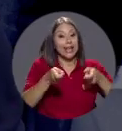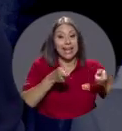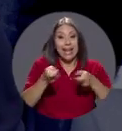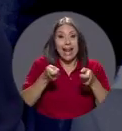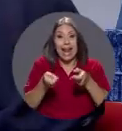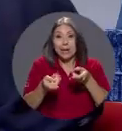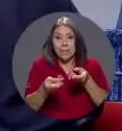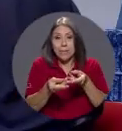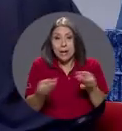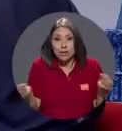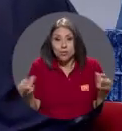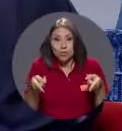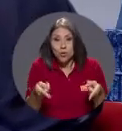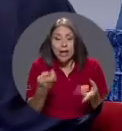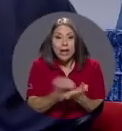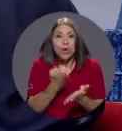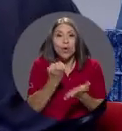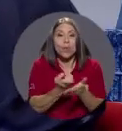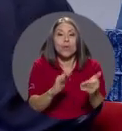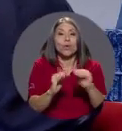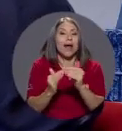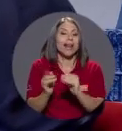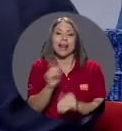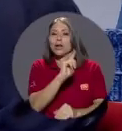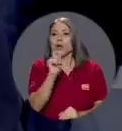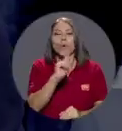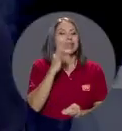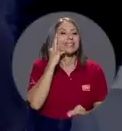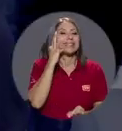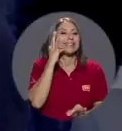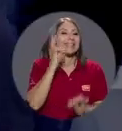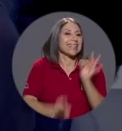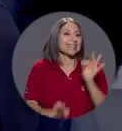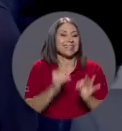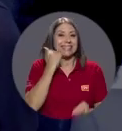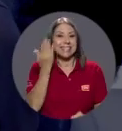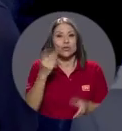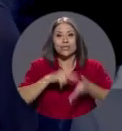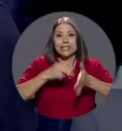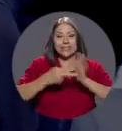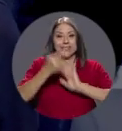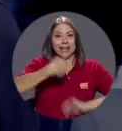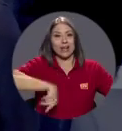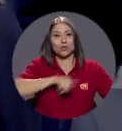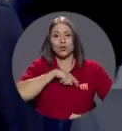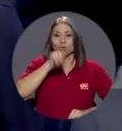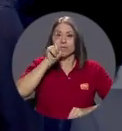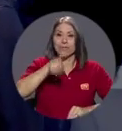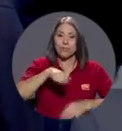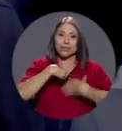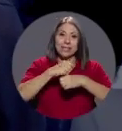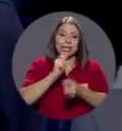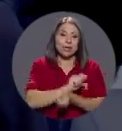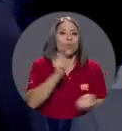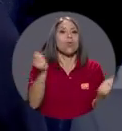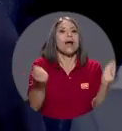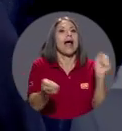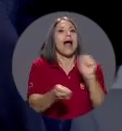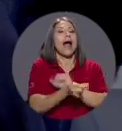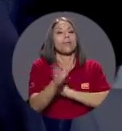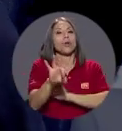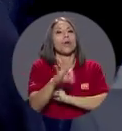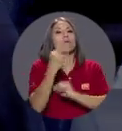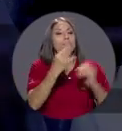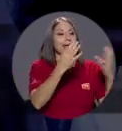manejo de suelos, economía urbana, no es sencillo e implicaría que hagamos un cambio en la manera en la que taxamos